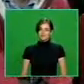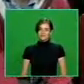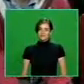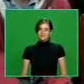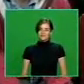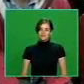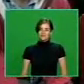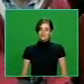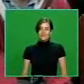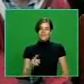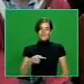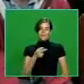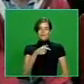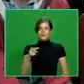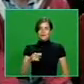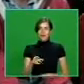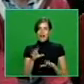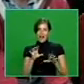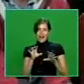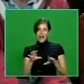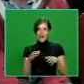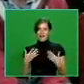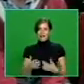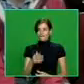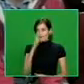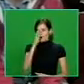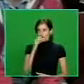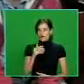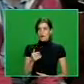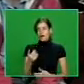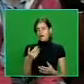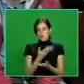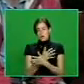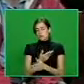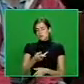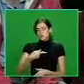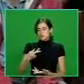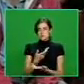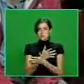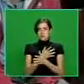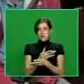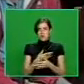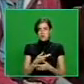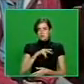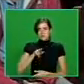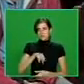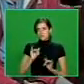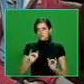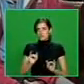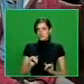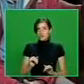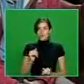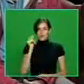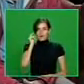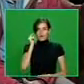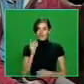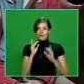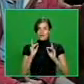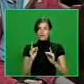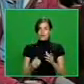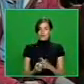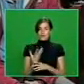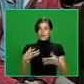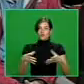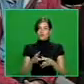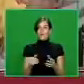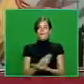y después la gente lo agarró en broma Bueno ahora es un juego entre nosotros no creo que se unas mujeres decidieron fundar